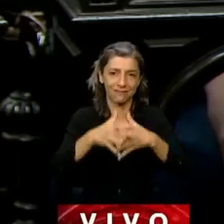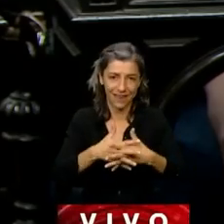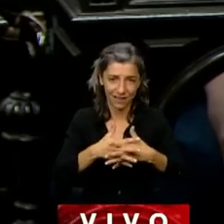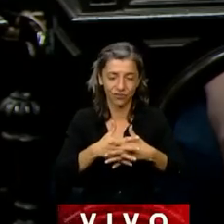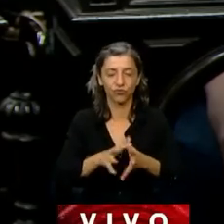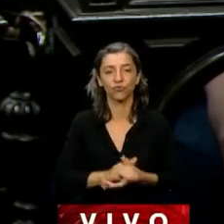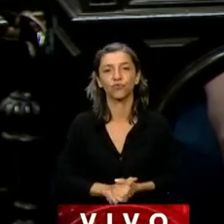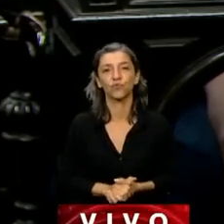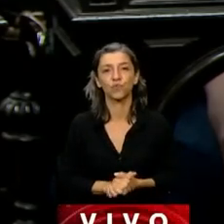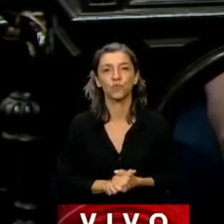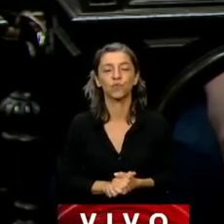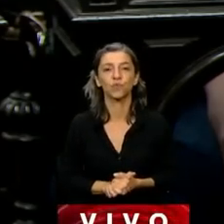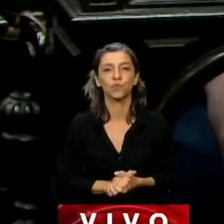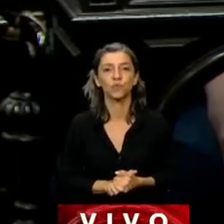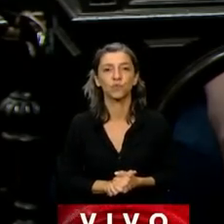regional.